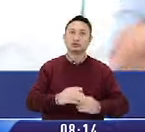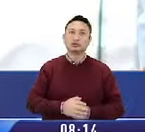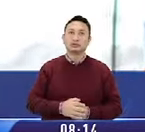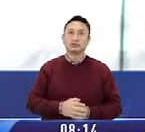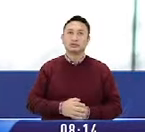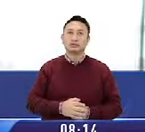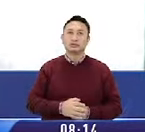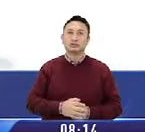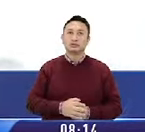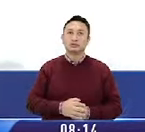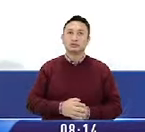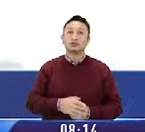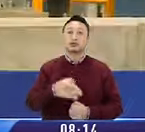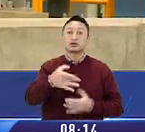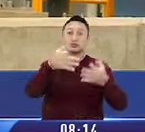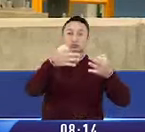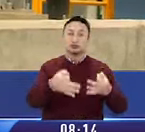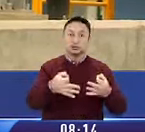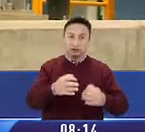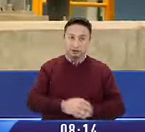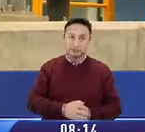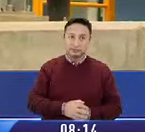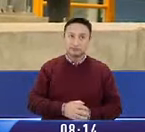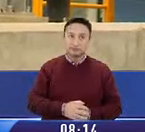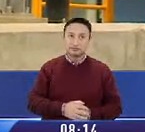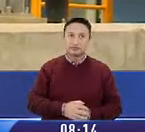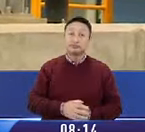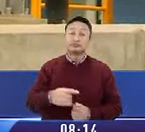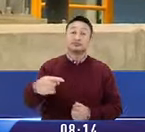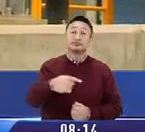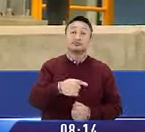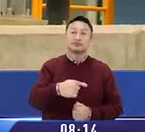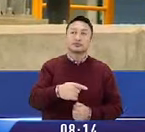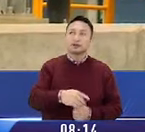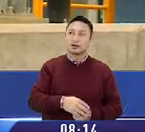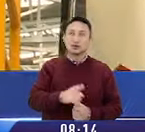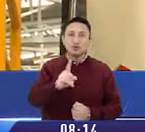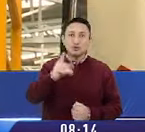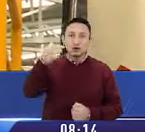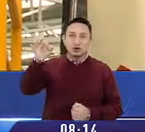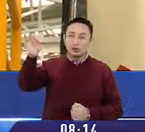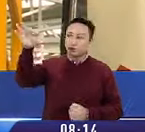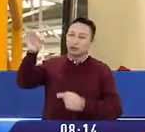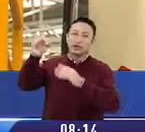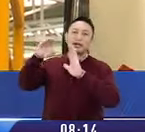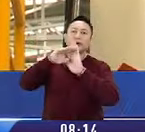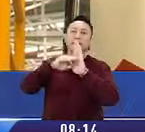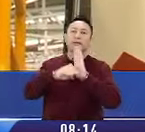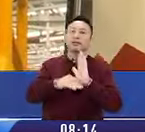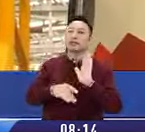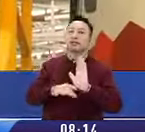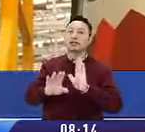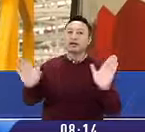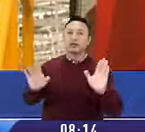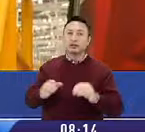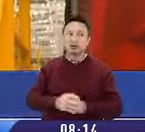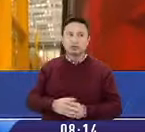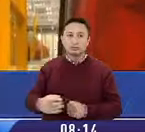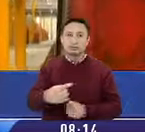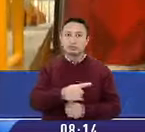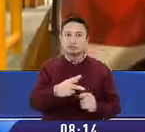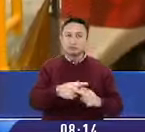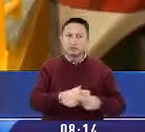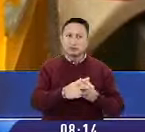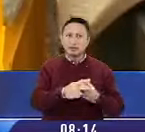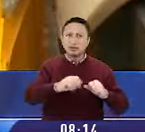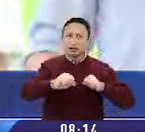gane el privado. Que sea justo. Y es que según Muñoz, una hoja de ruta es el único documento que dejaron administraciones anteriores para comenzar a gestionar